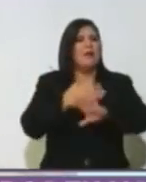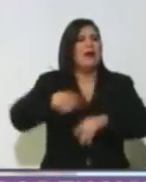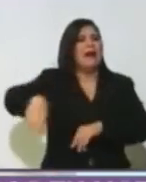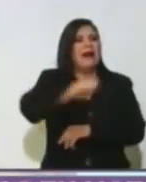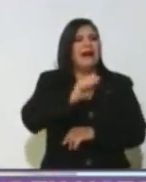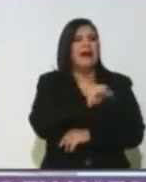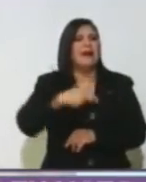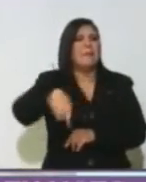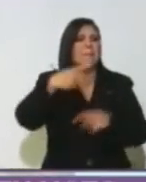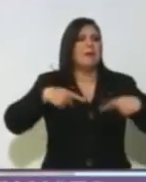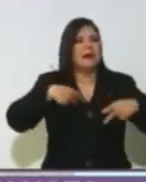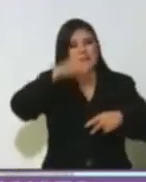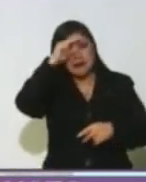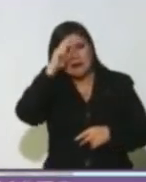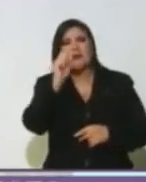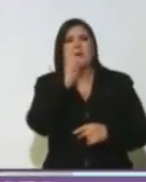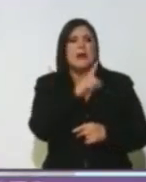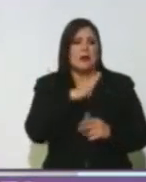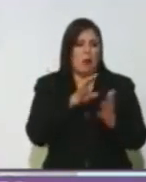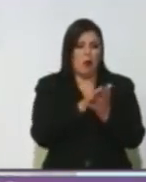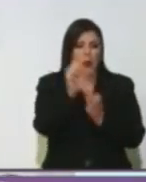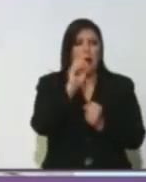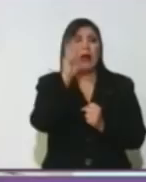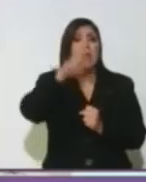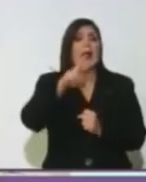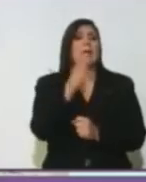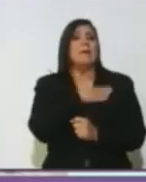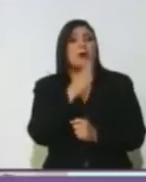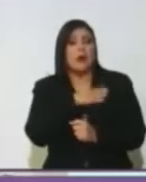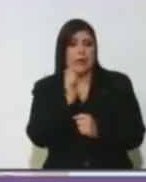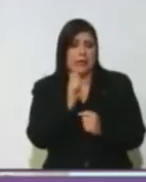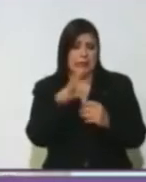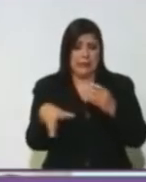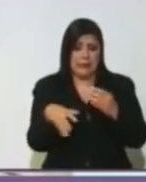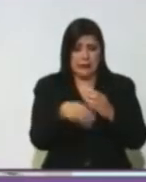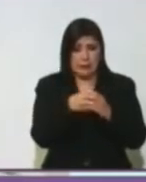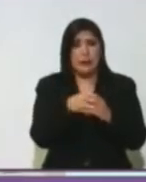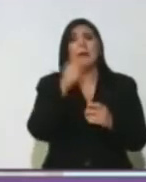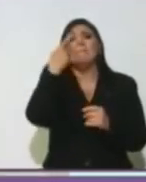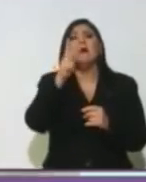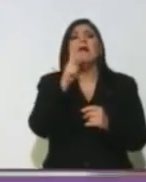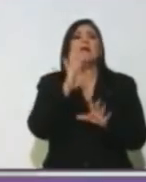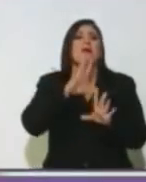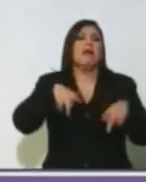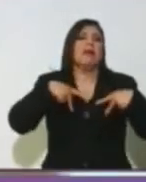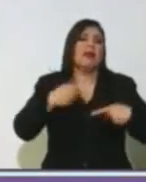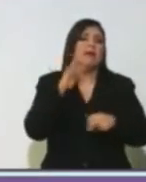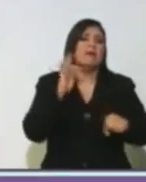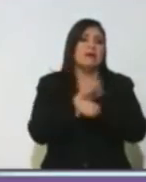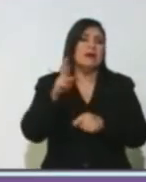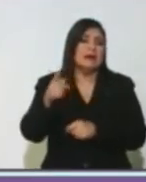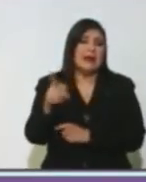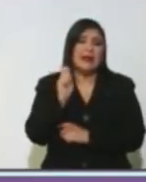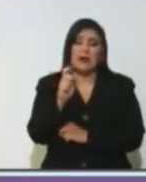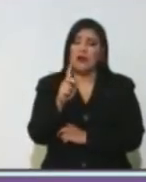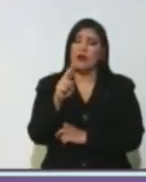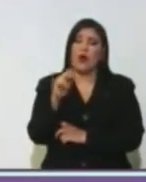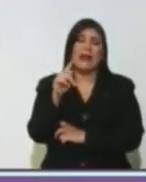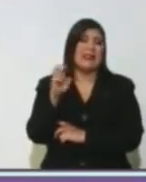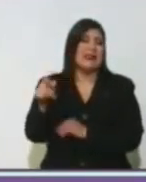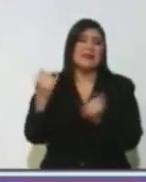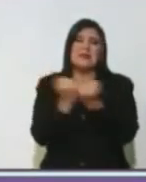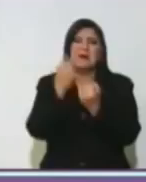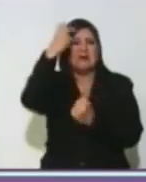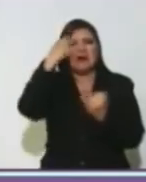constitución generosamente incluyente pero débilmente defendida mikel es un duarte una entrevista a la casa